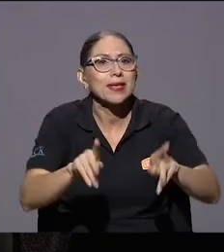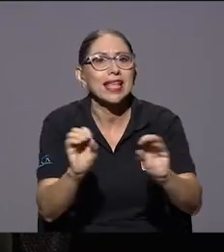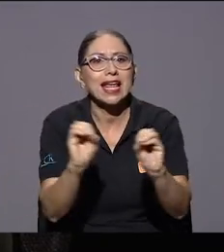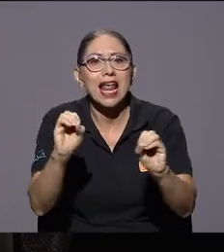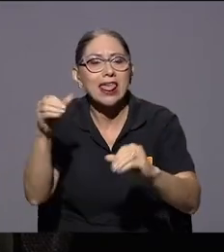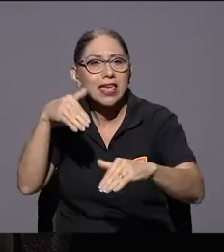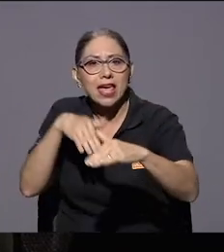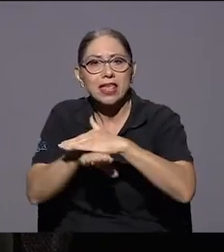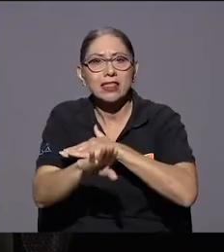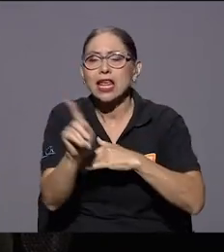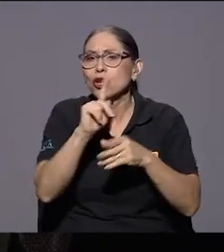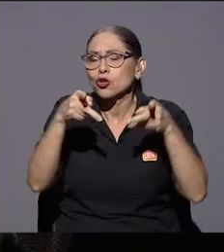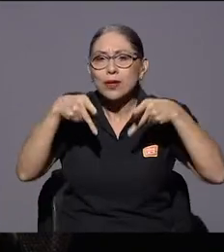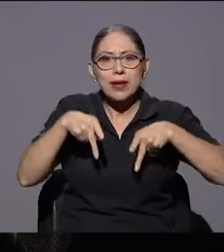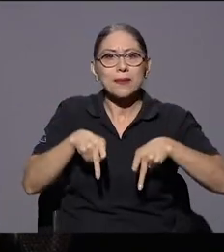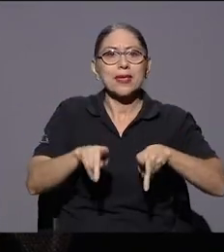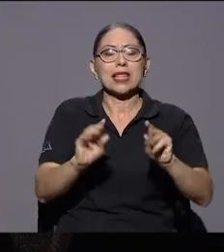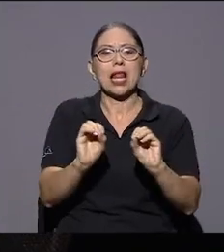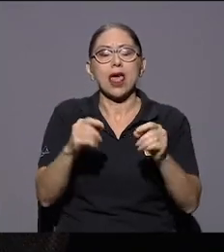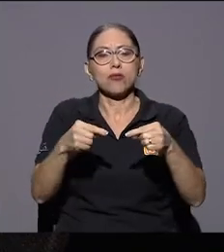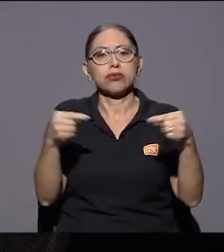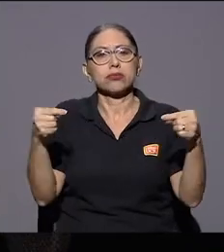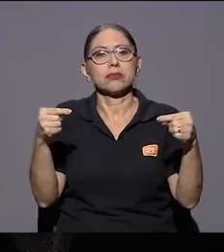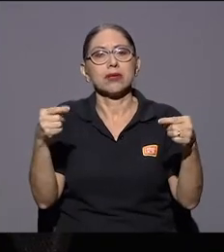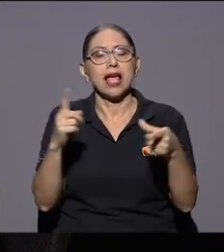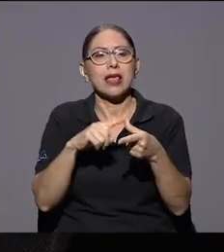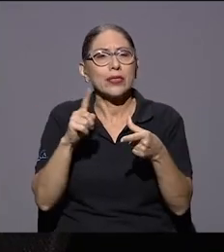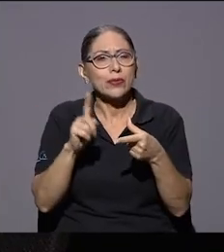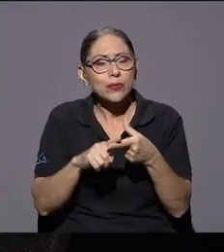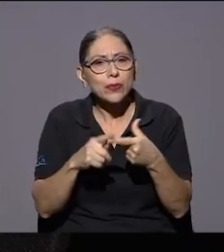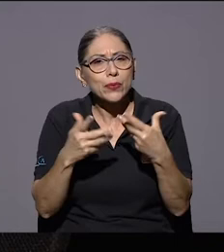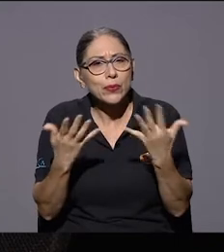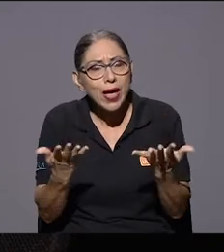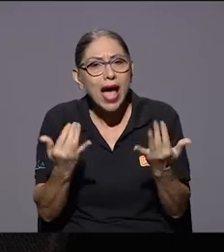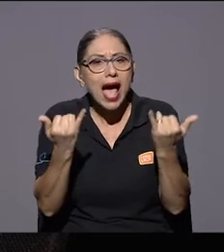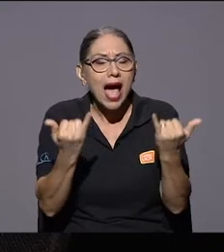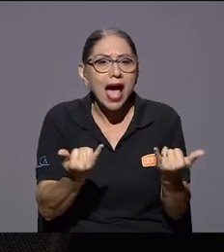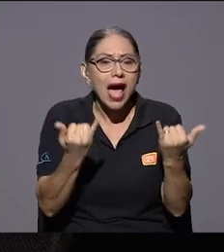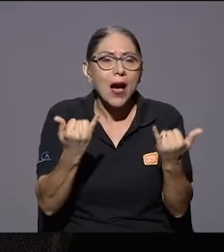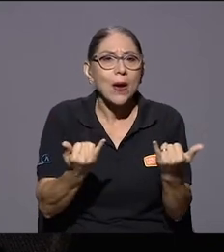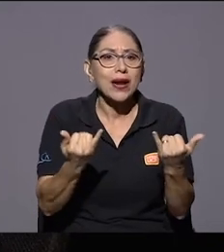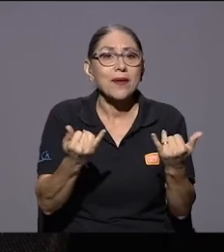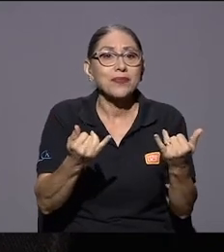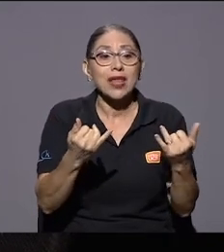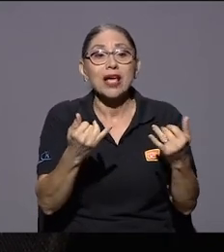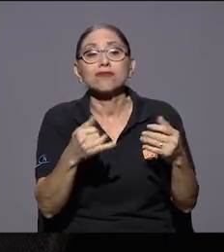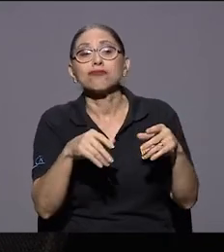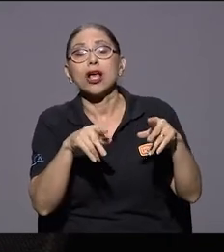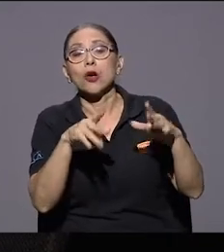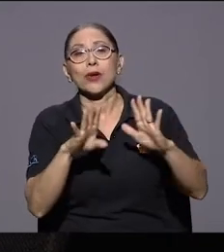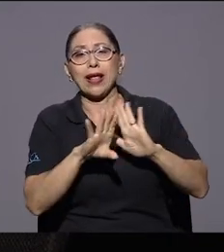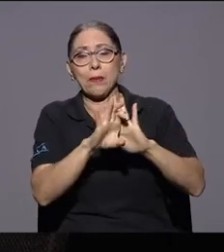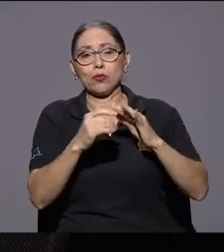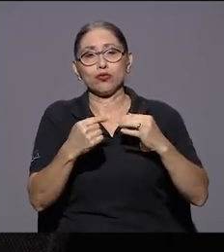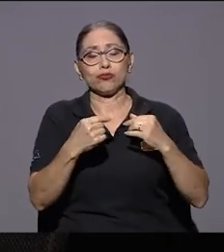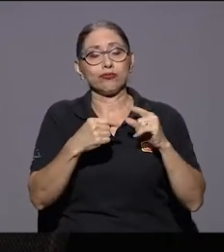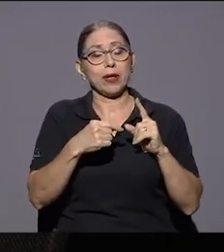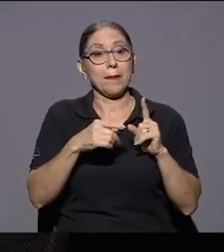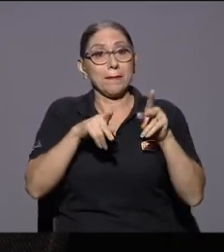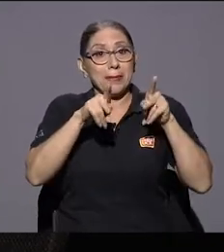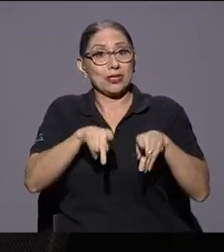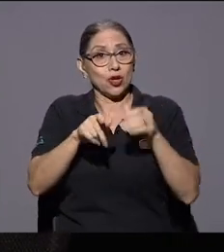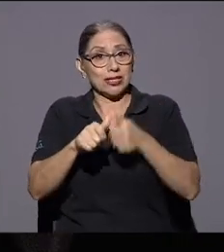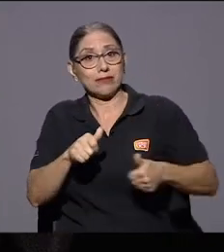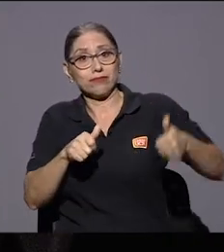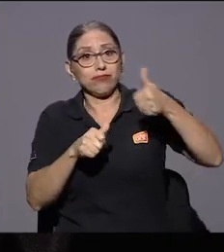oposición. Y entonces nos hemos ido, ¿verdad?, cada vez colocando más a la ciudadanía al lado de afuera, la barricada, y los que